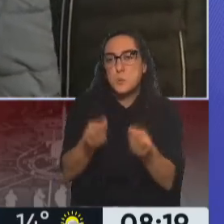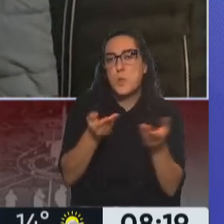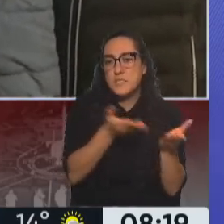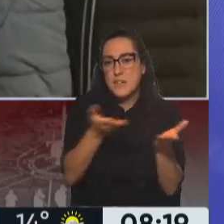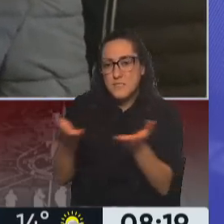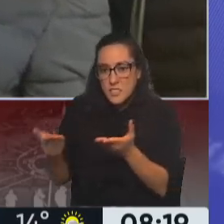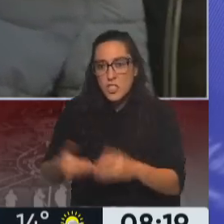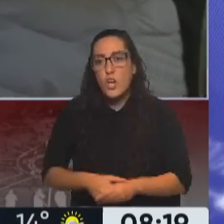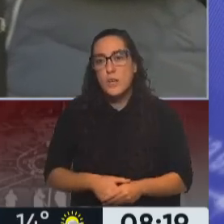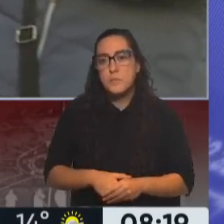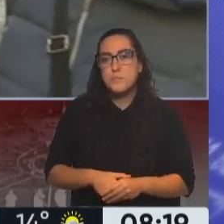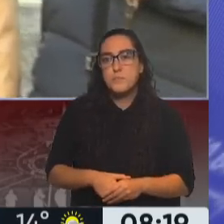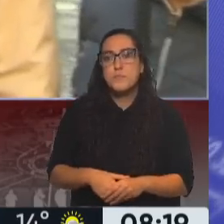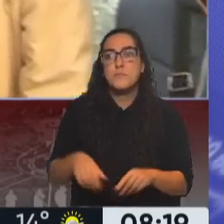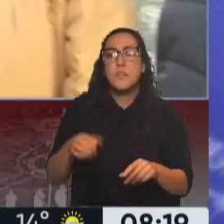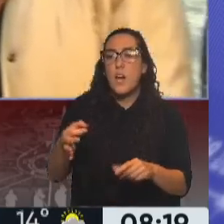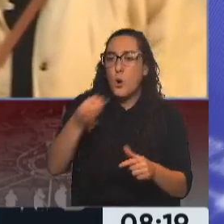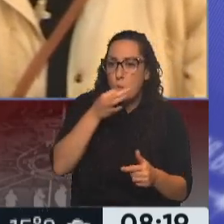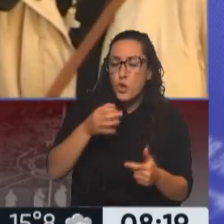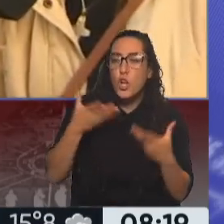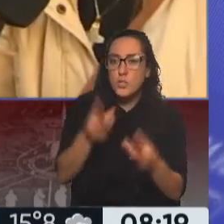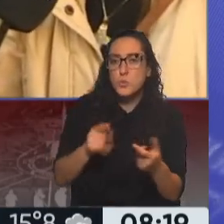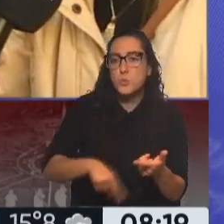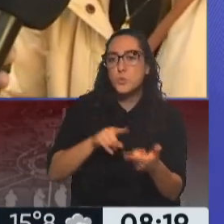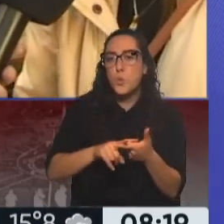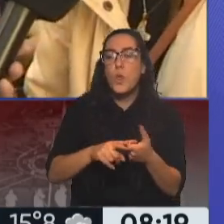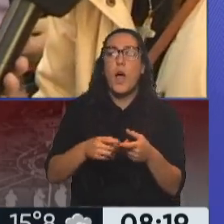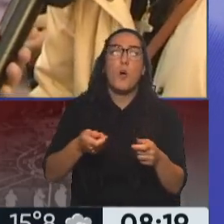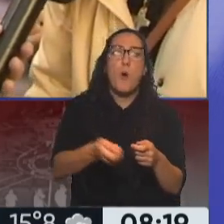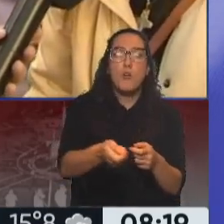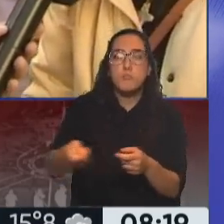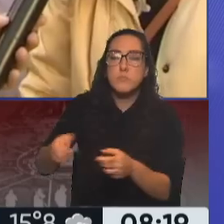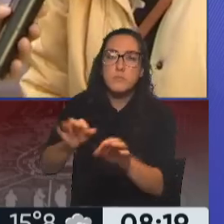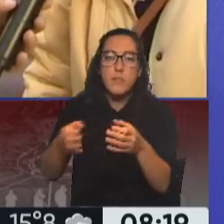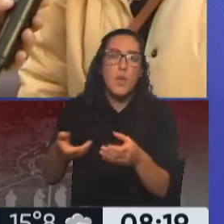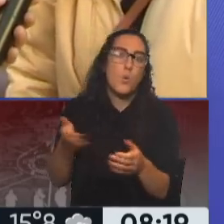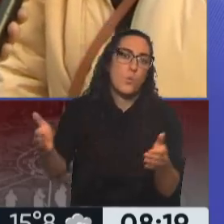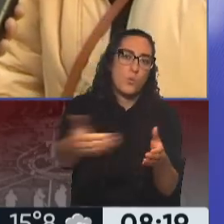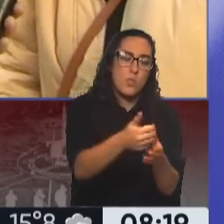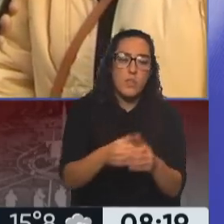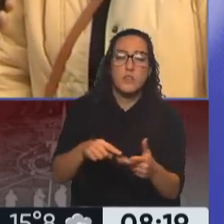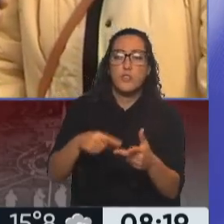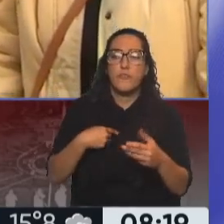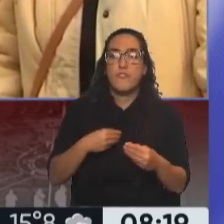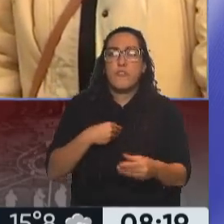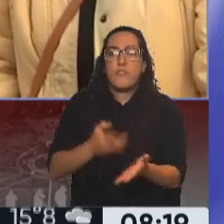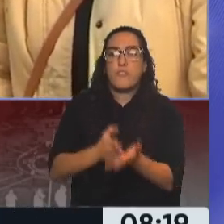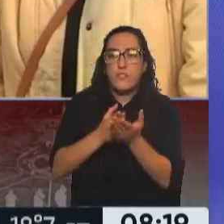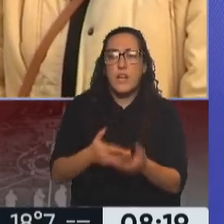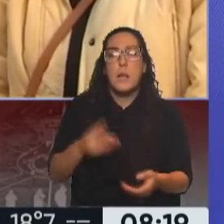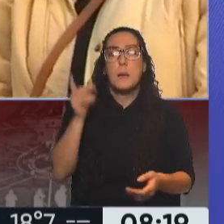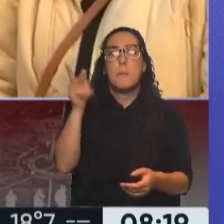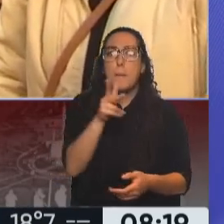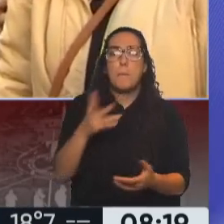distintos ministerios, al Ministerio de la Comunión, como colectoras, como fieles, a rendir un homenaje a nuestro gran